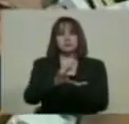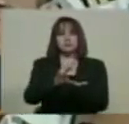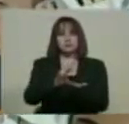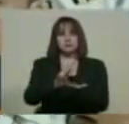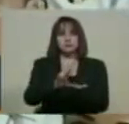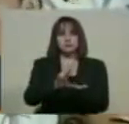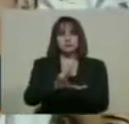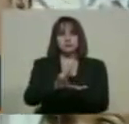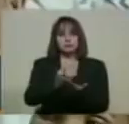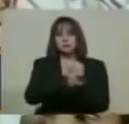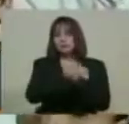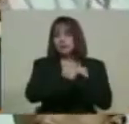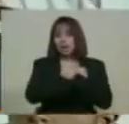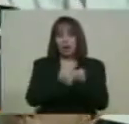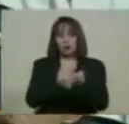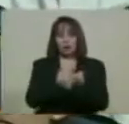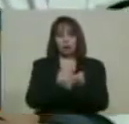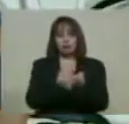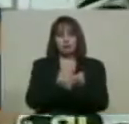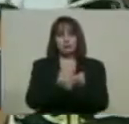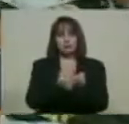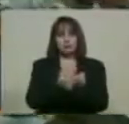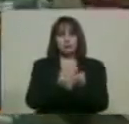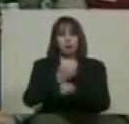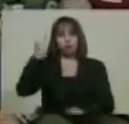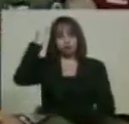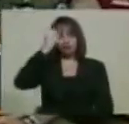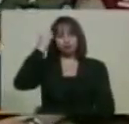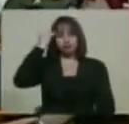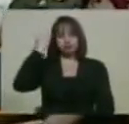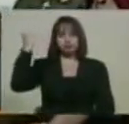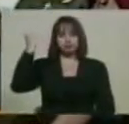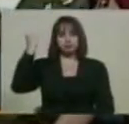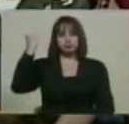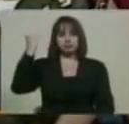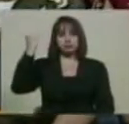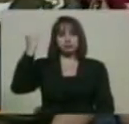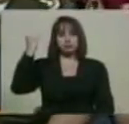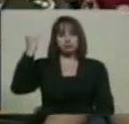por un acto de amor, por una convicción.